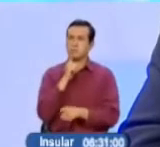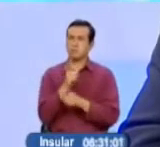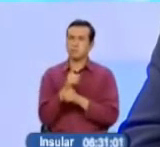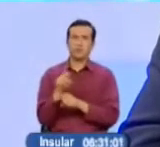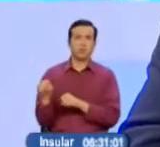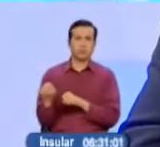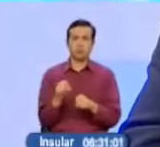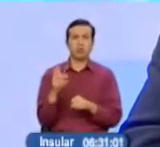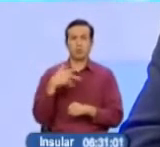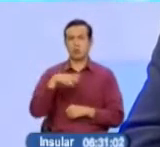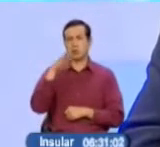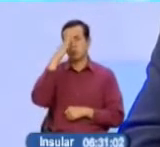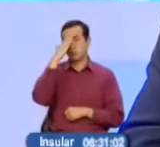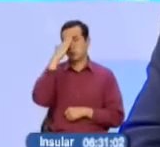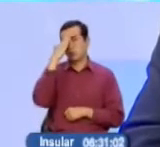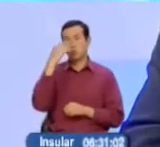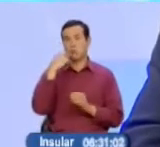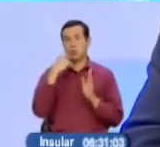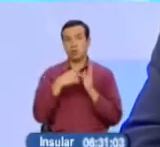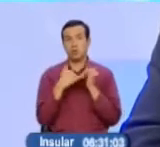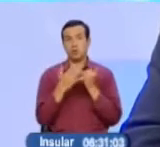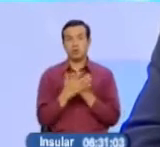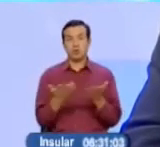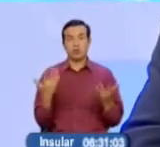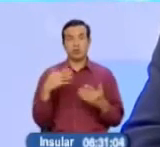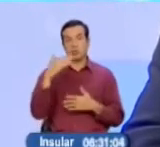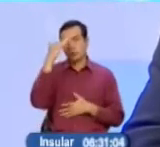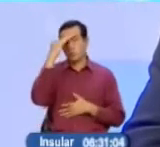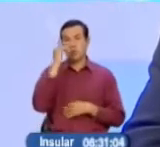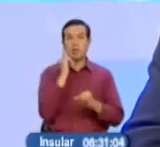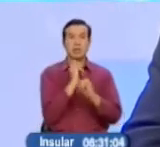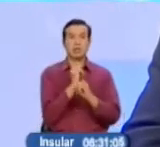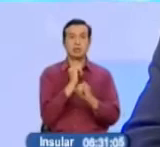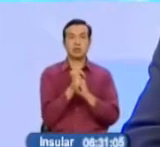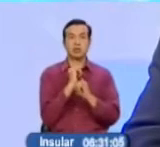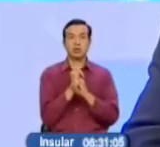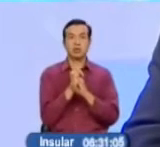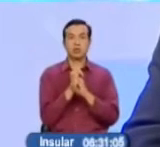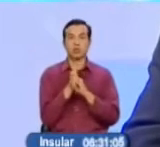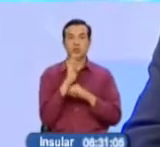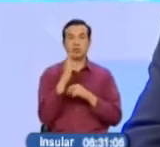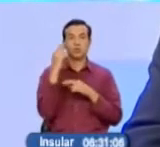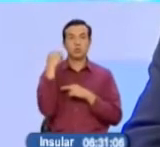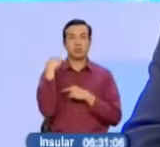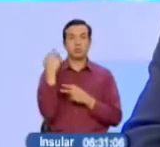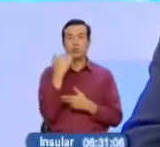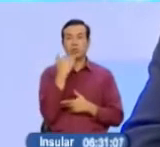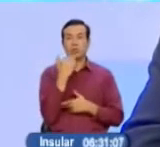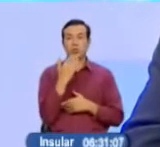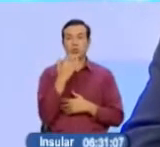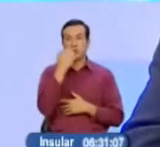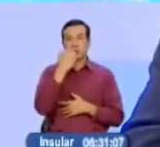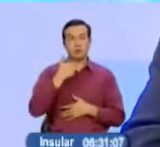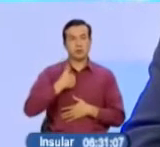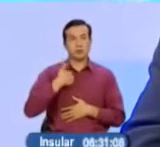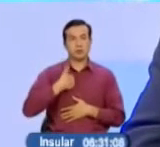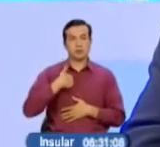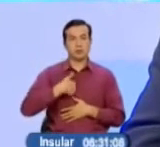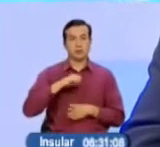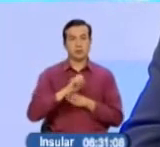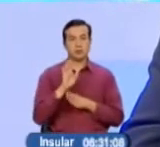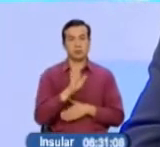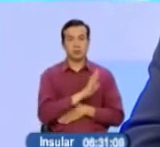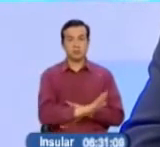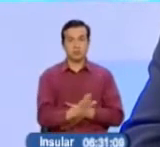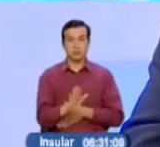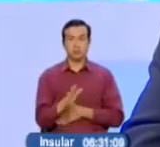de estos fenómenos, ¿no? Ahora, por ejemplo, se tiene un instituto geofísico que es, digamos, es un orgullo para los ecuatorianos